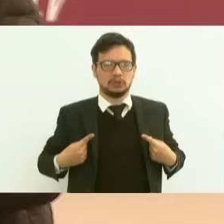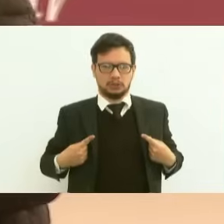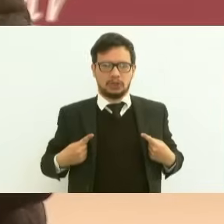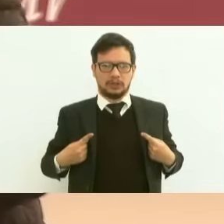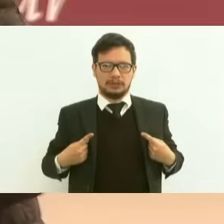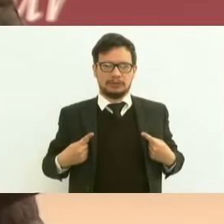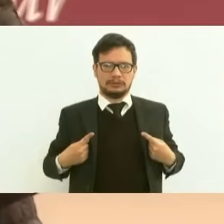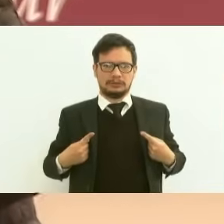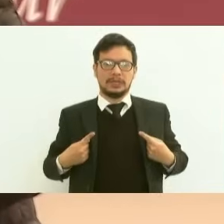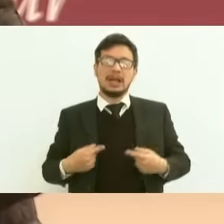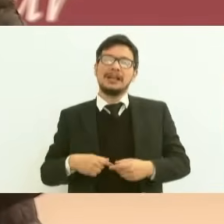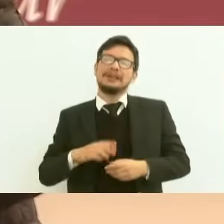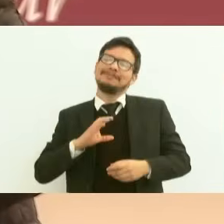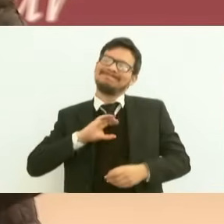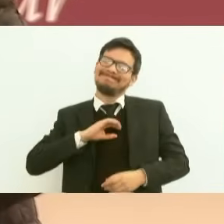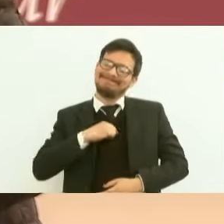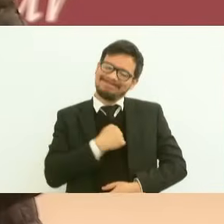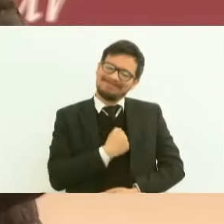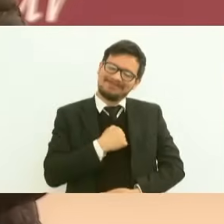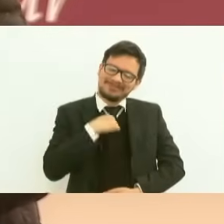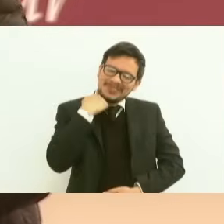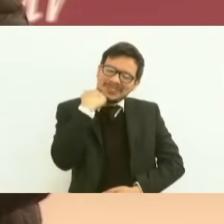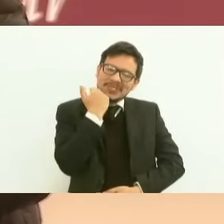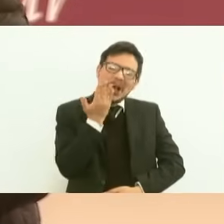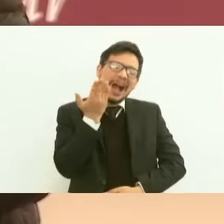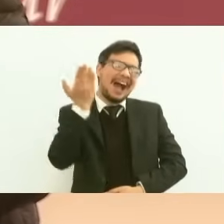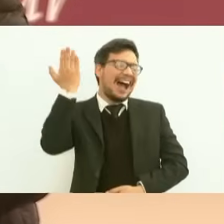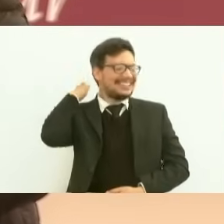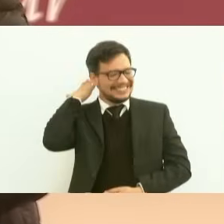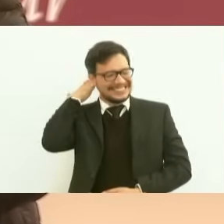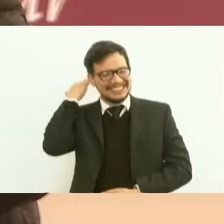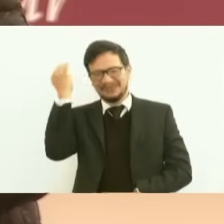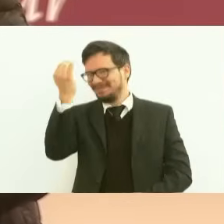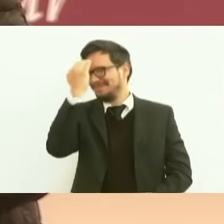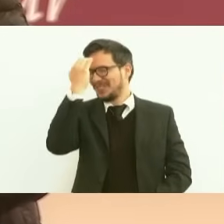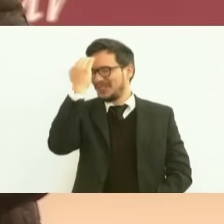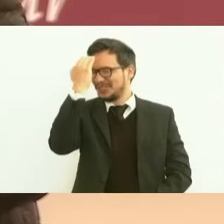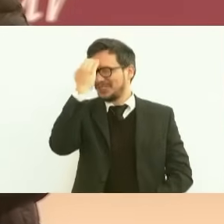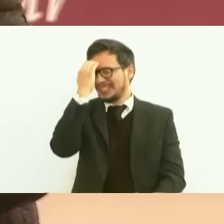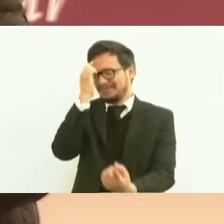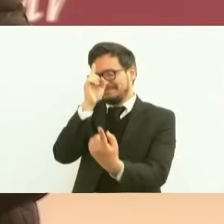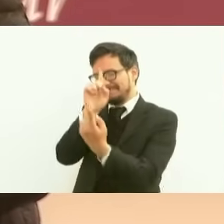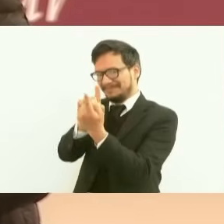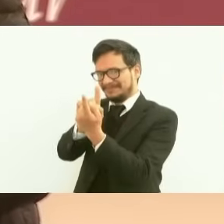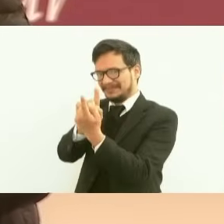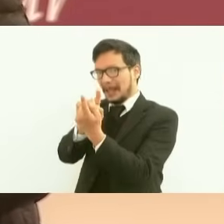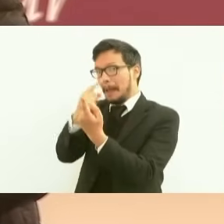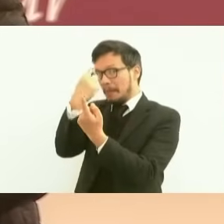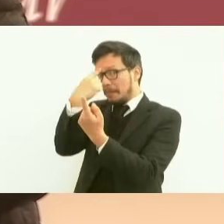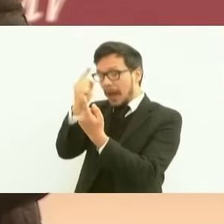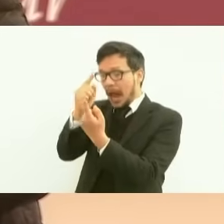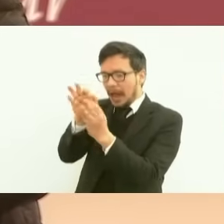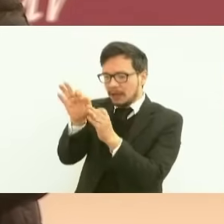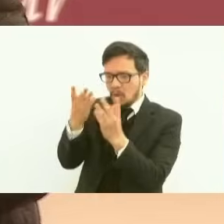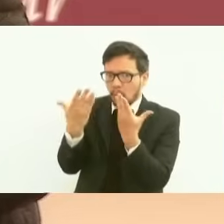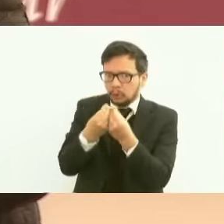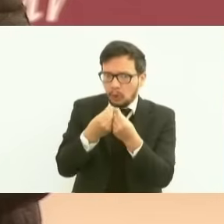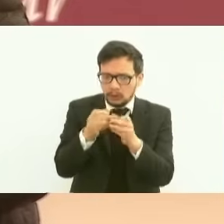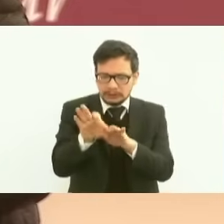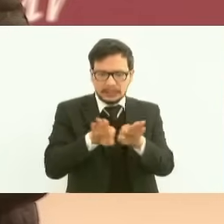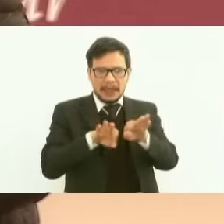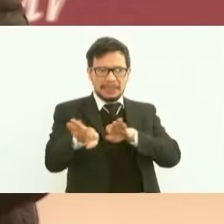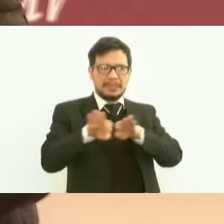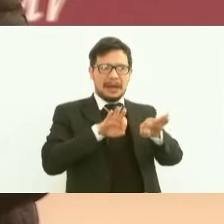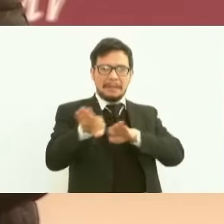hubiera gustado, presidente, conocerlo antes, para luchar junto con usted desde hace